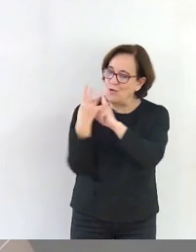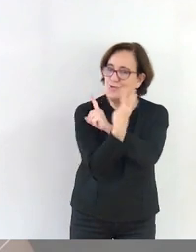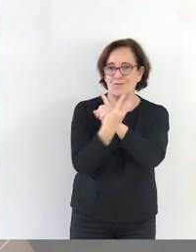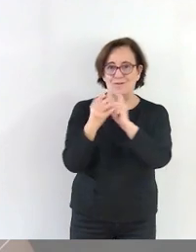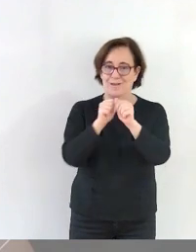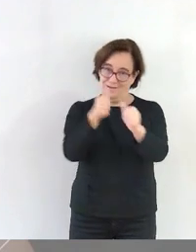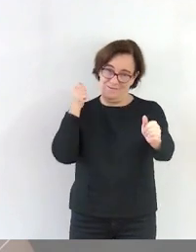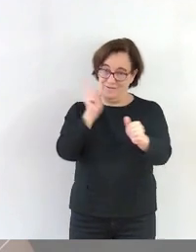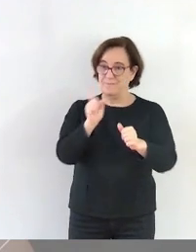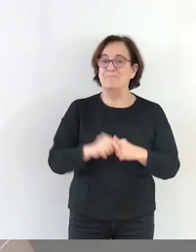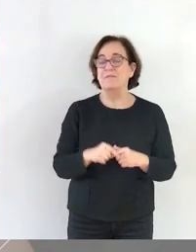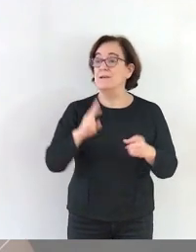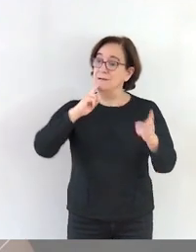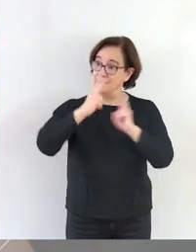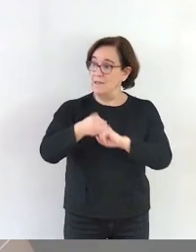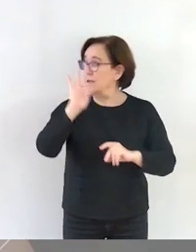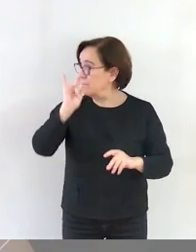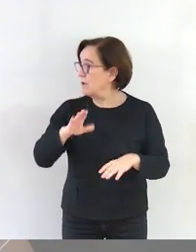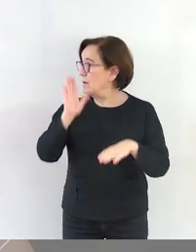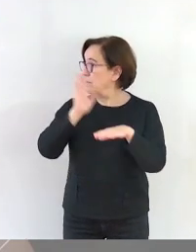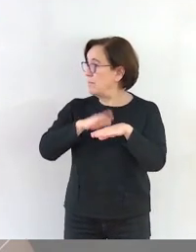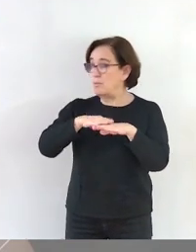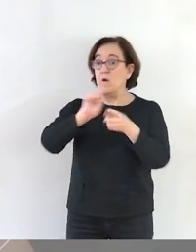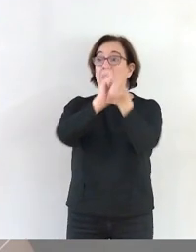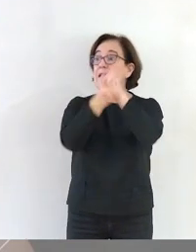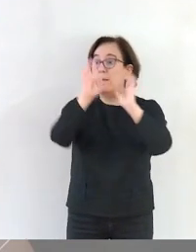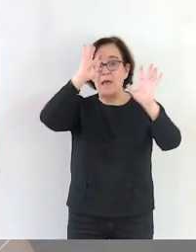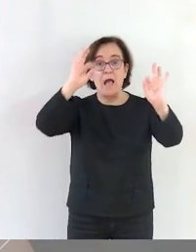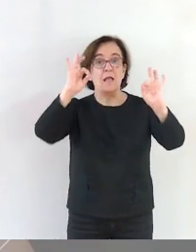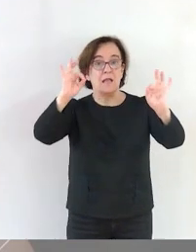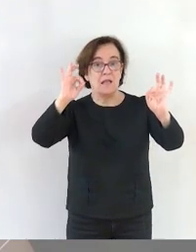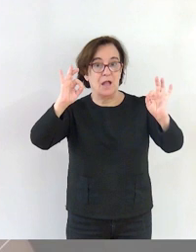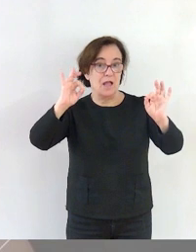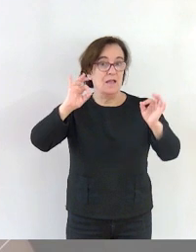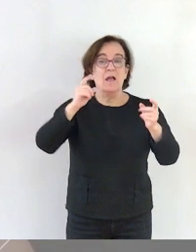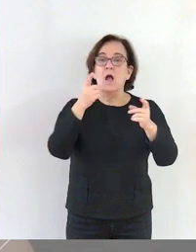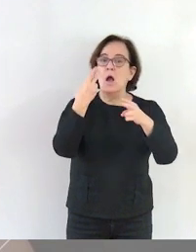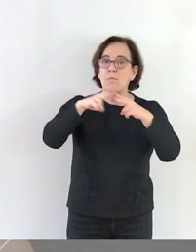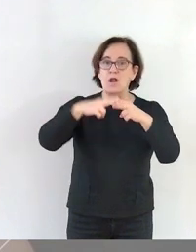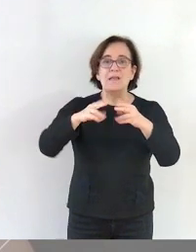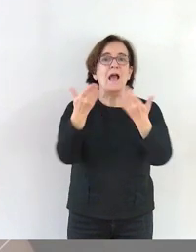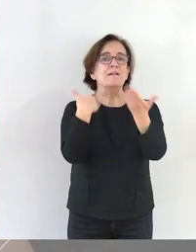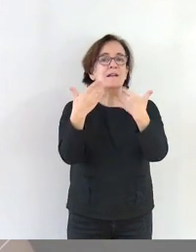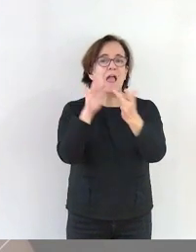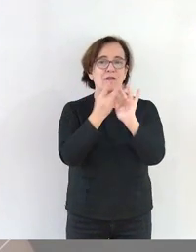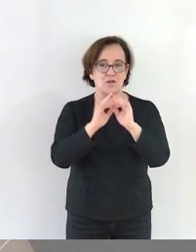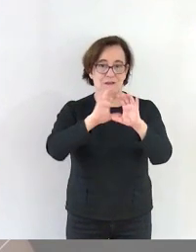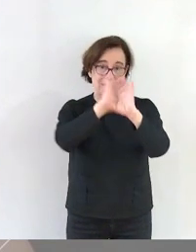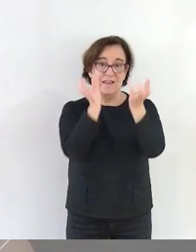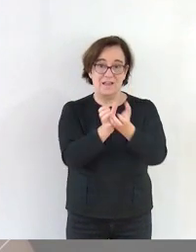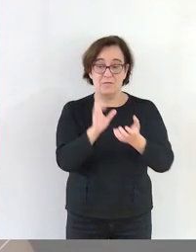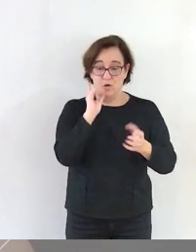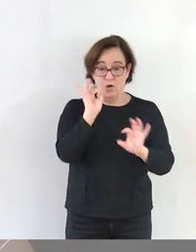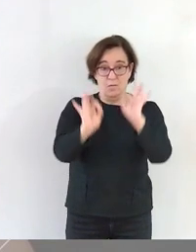y casi nada lo que es esto porque esto supone cambiar la lógica de la geopolítica y las relaciones internacionales y creo que